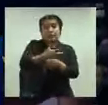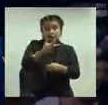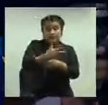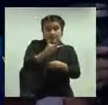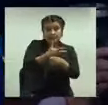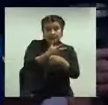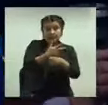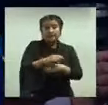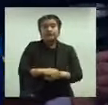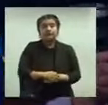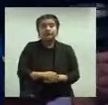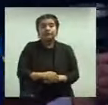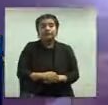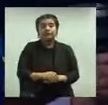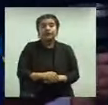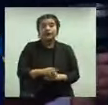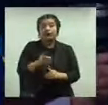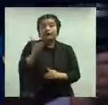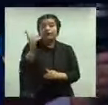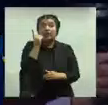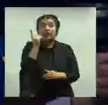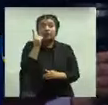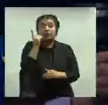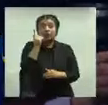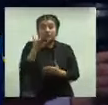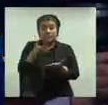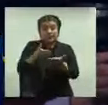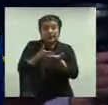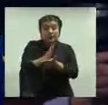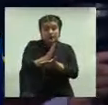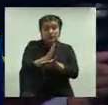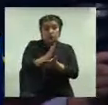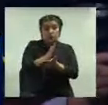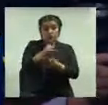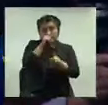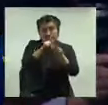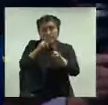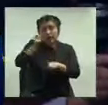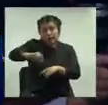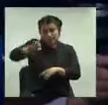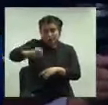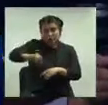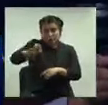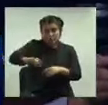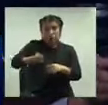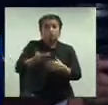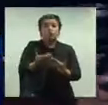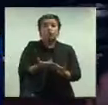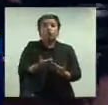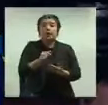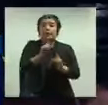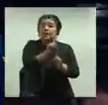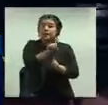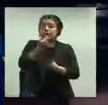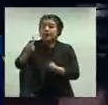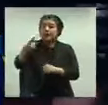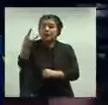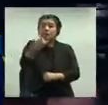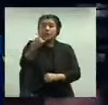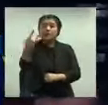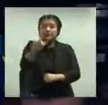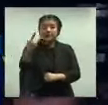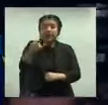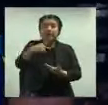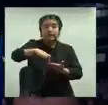país, decanos de las facultades de Derecho o Ciencias Jurídicas y Sociales de cada universidad del país,